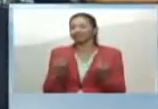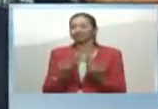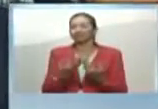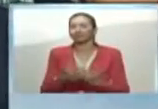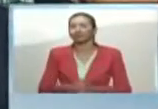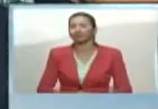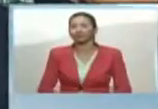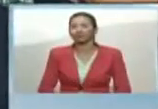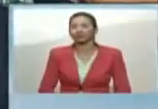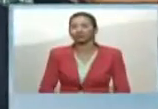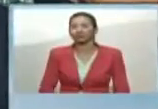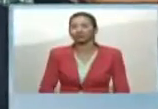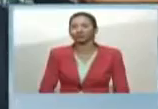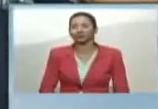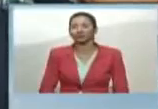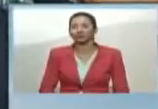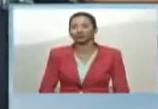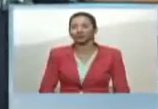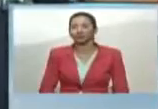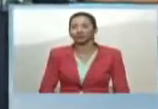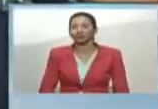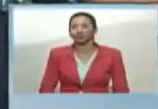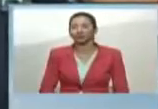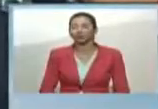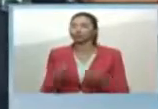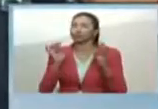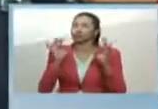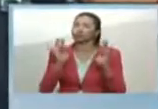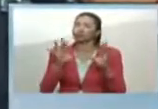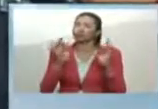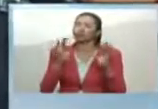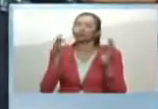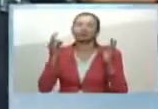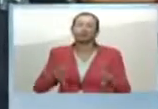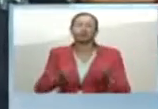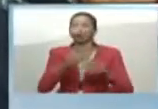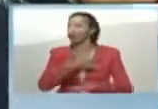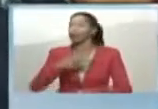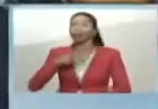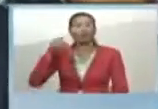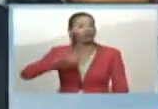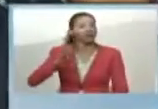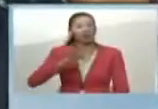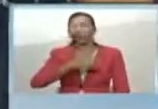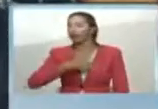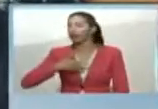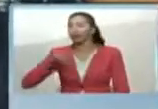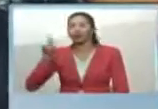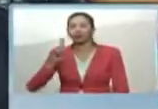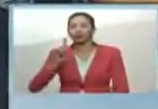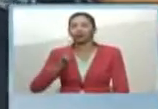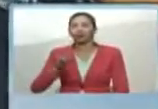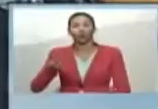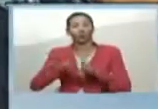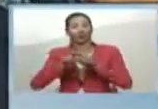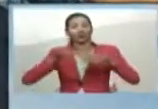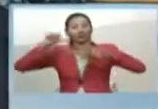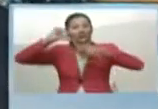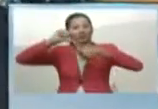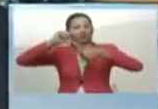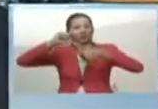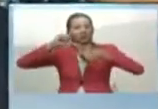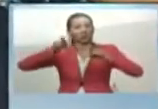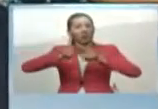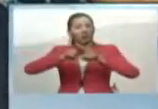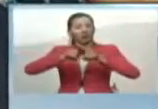yo diría, de duelo permanente. No queremos eso para Venezuela. No queremos lo que vivió Centroamérica, lo